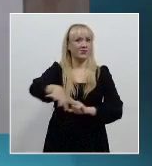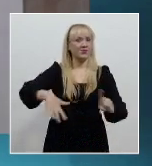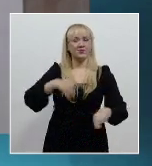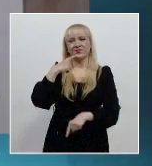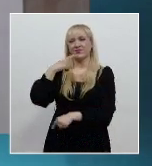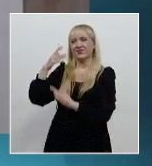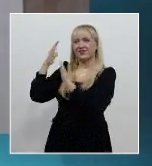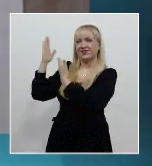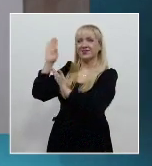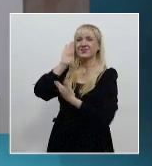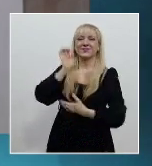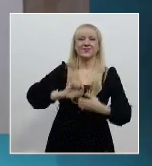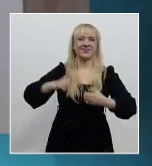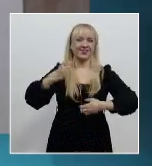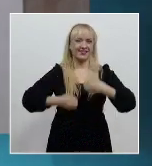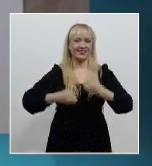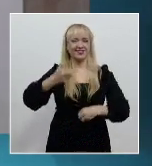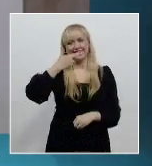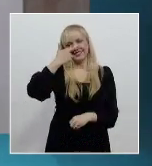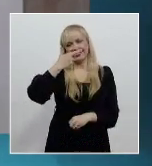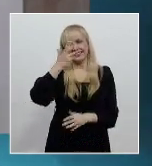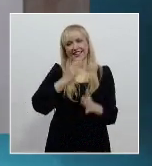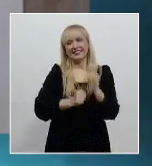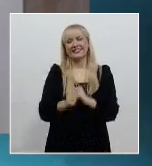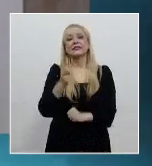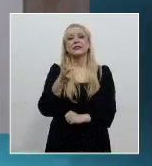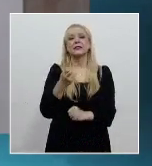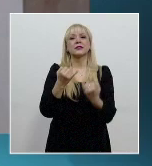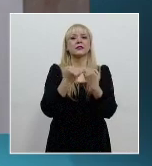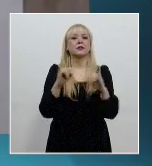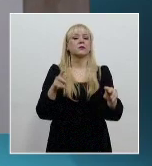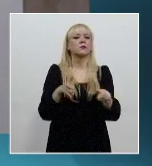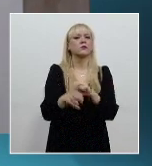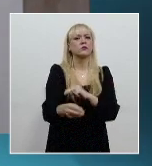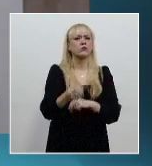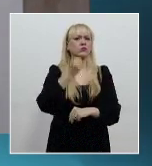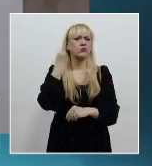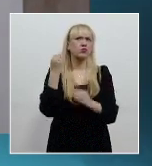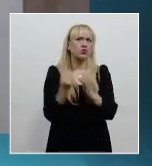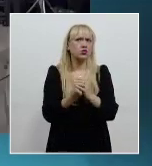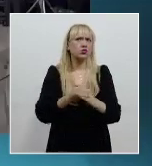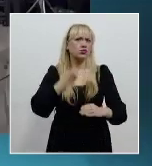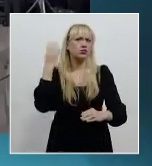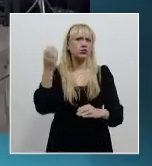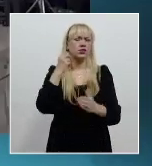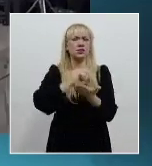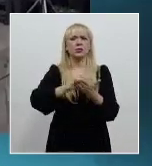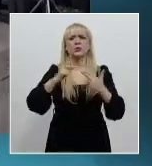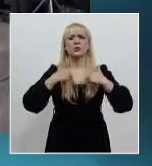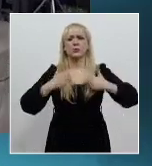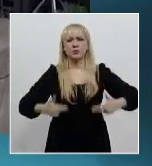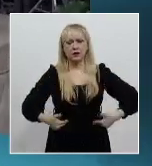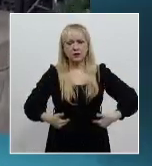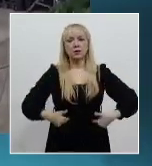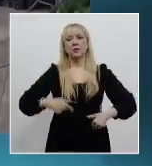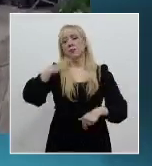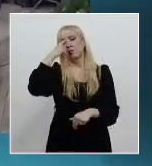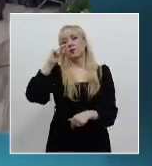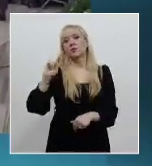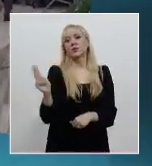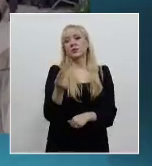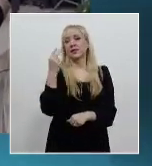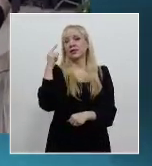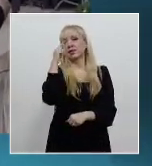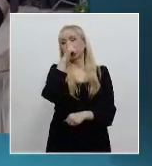Ana Margarita Ríos Farjat durante la inauguración de la Cátedra en Derechos Humanos que lleva su nombre y que se realizará en la